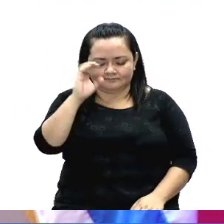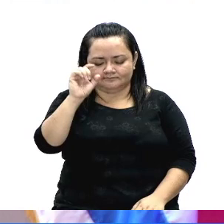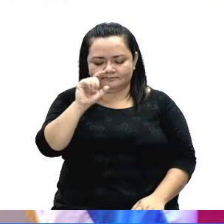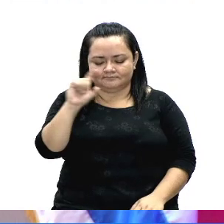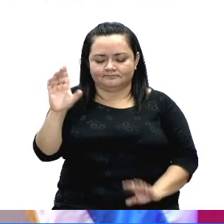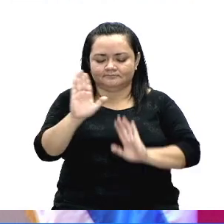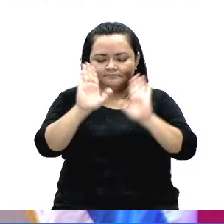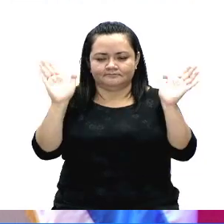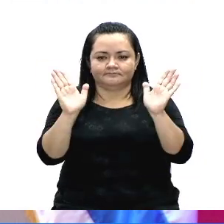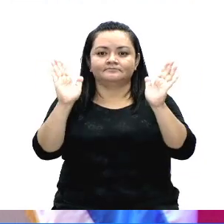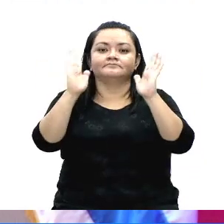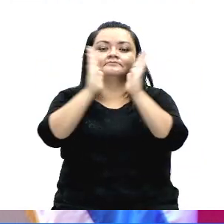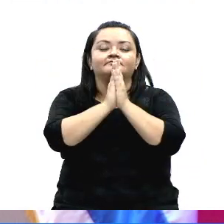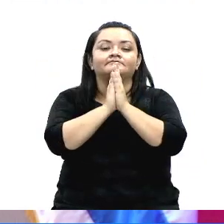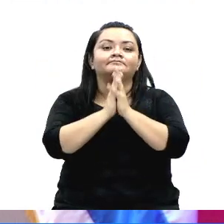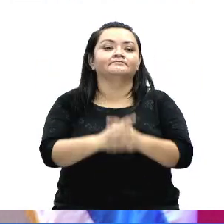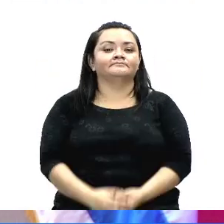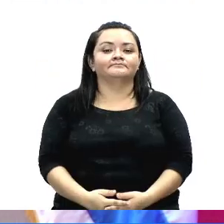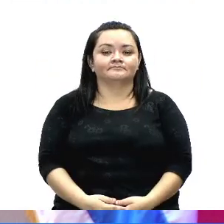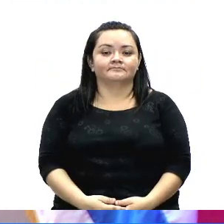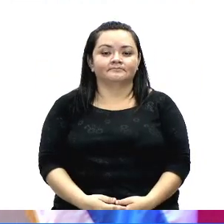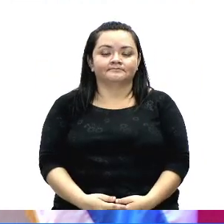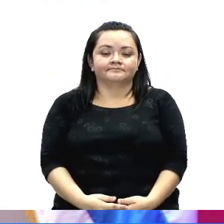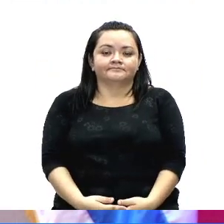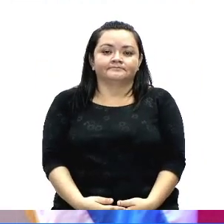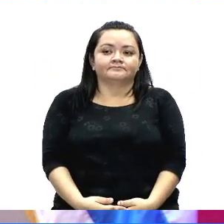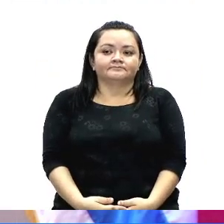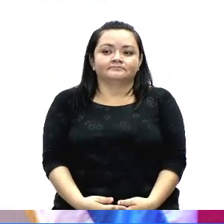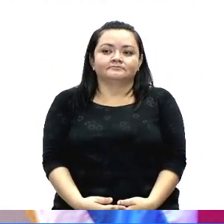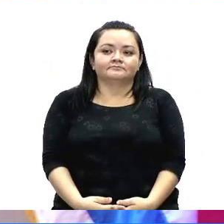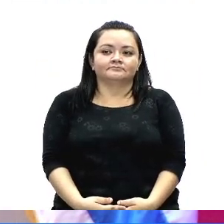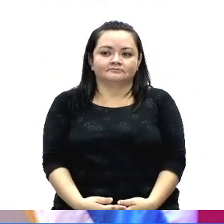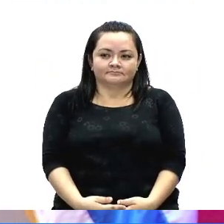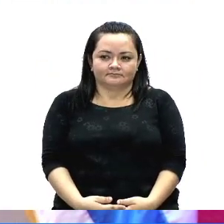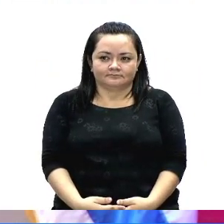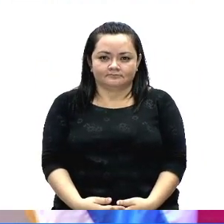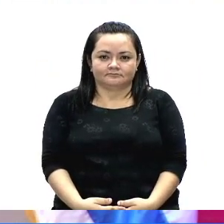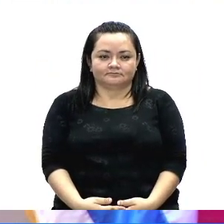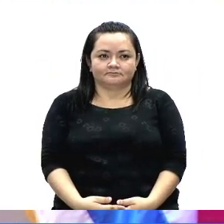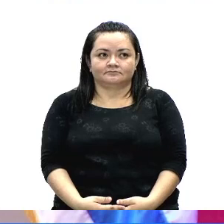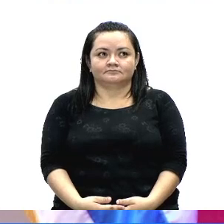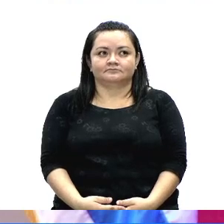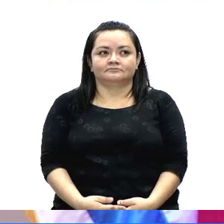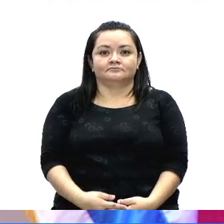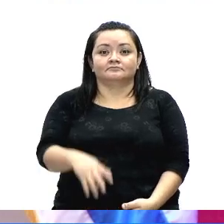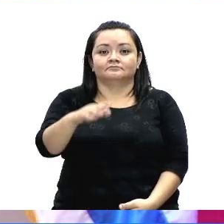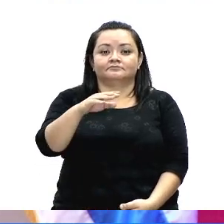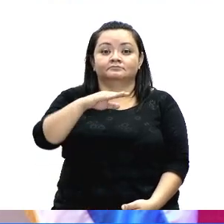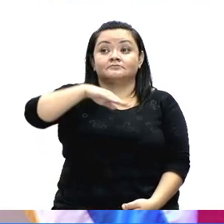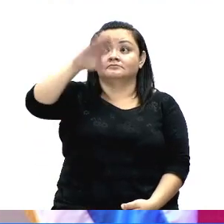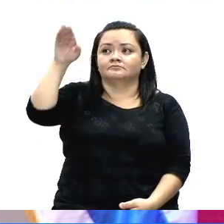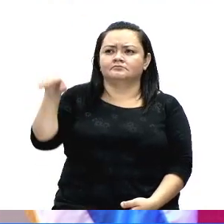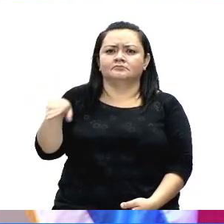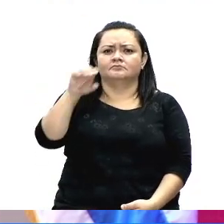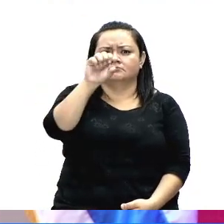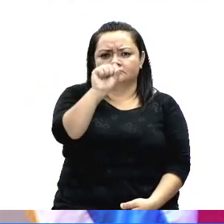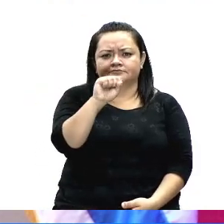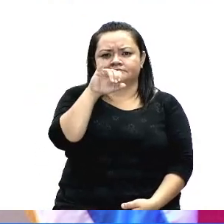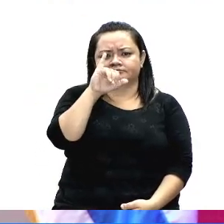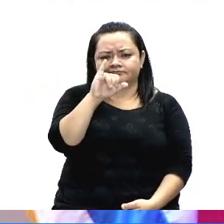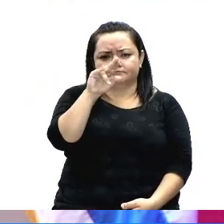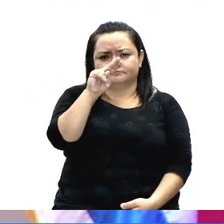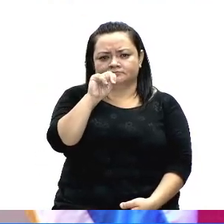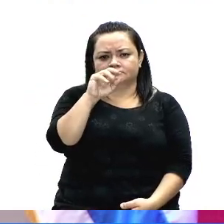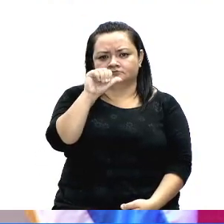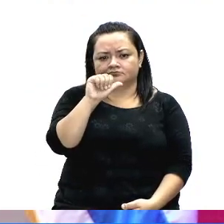te lo pedimos amén y me puede tomar su asiento el monte sinaí significa y representa una